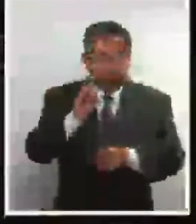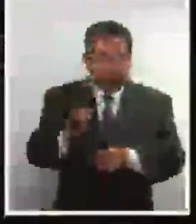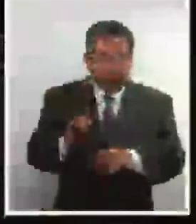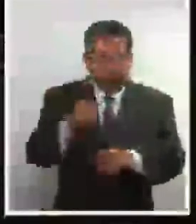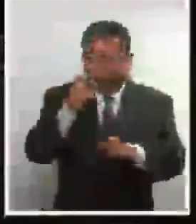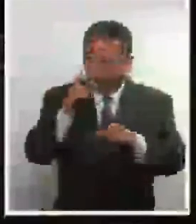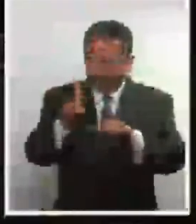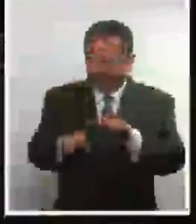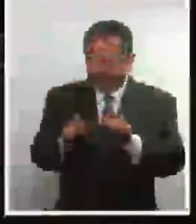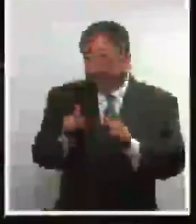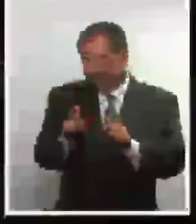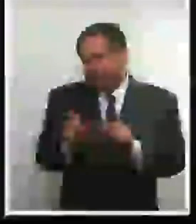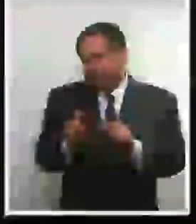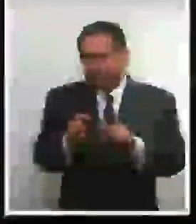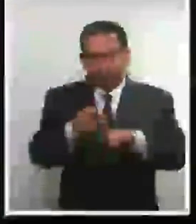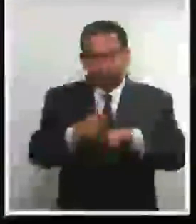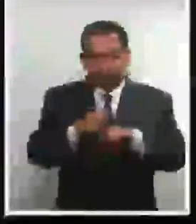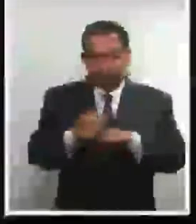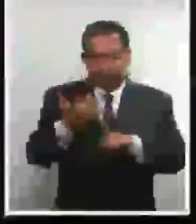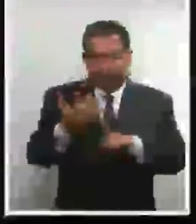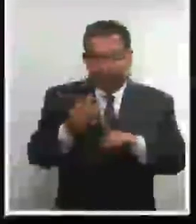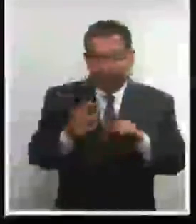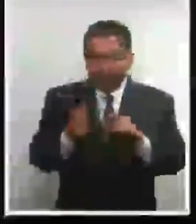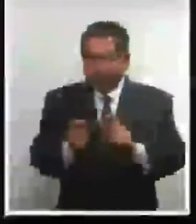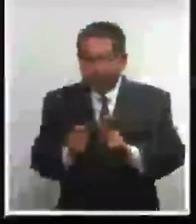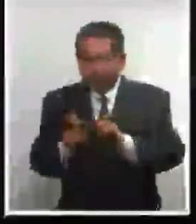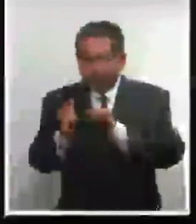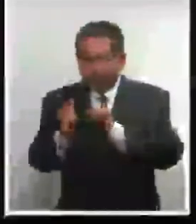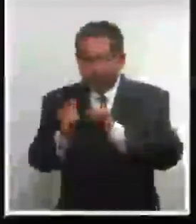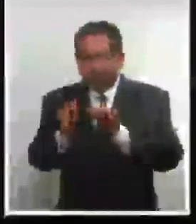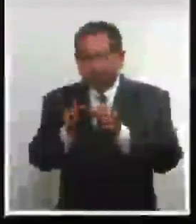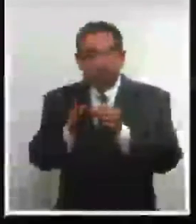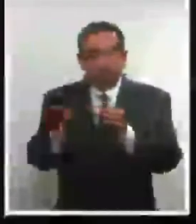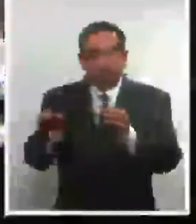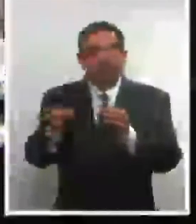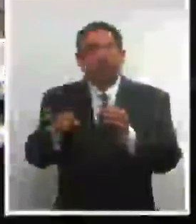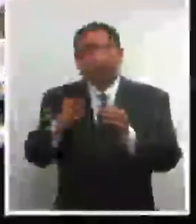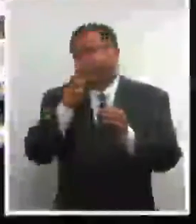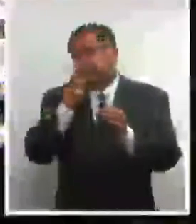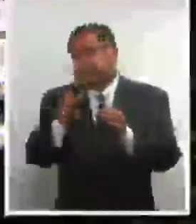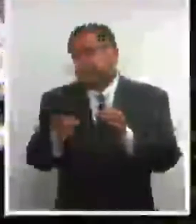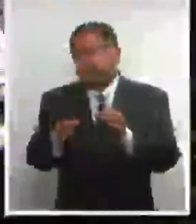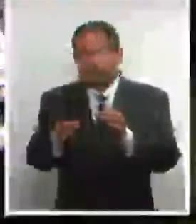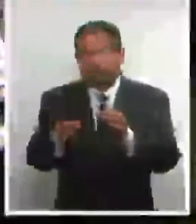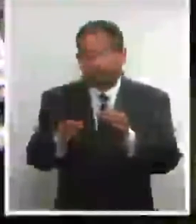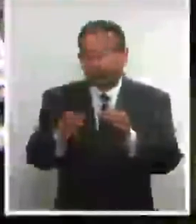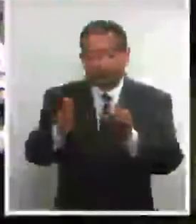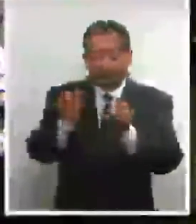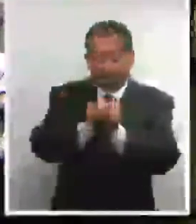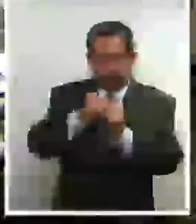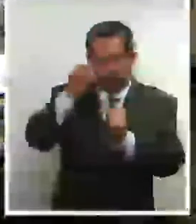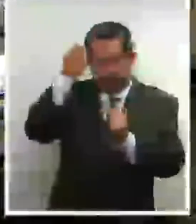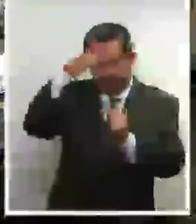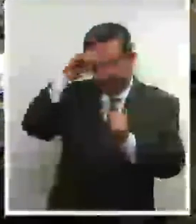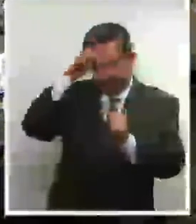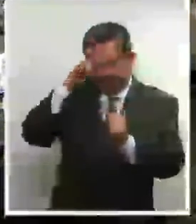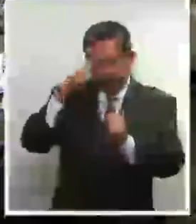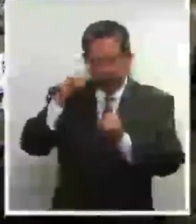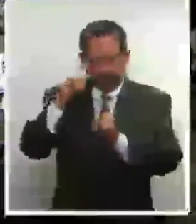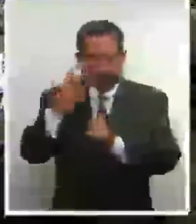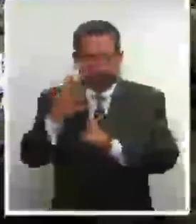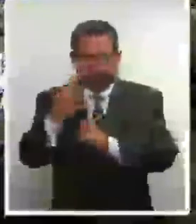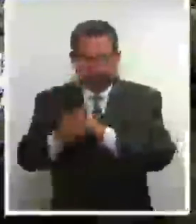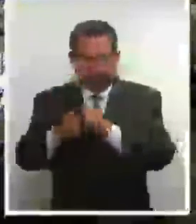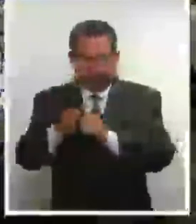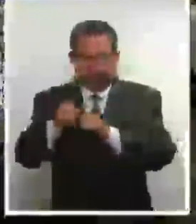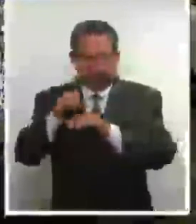para eliminar de este numeral 5 la frase que dice: con experiencia mínima de 5 años